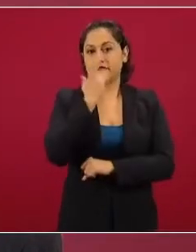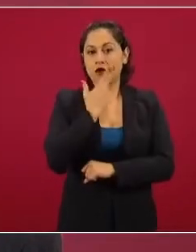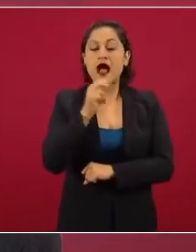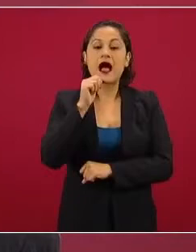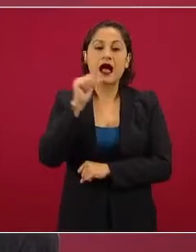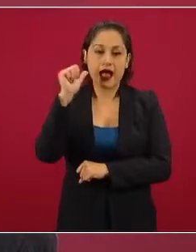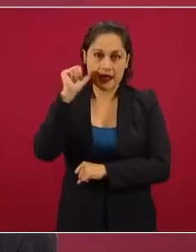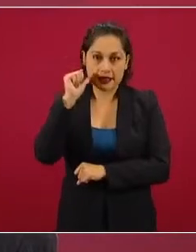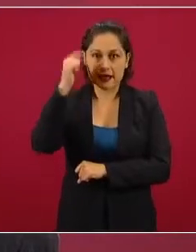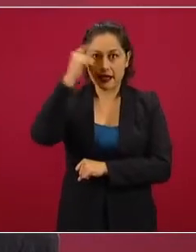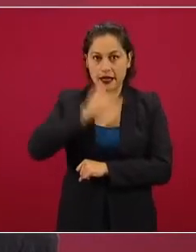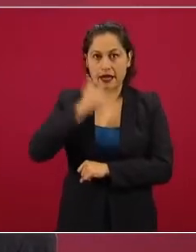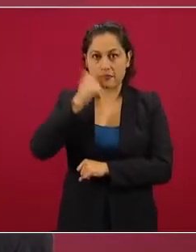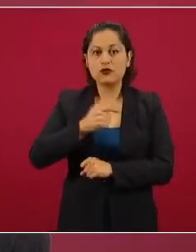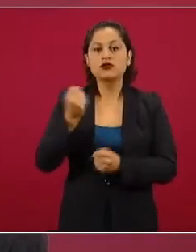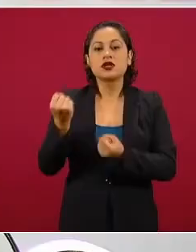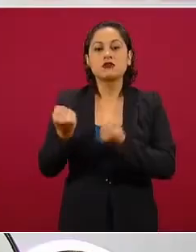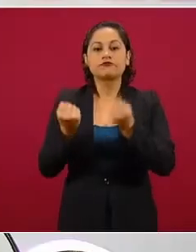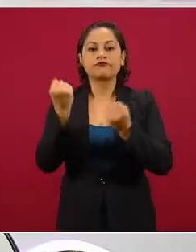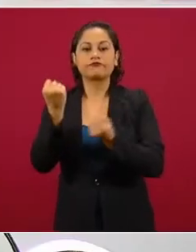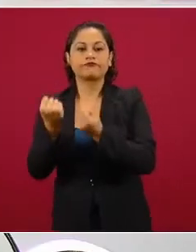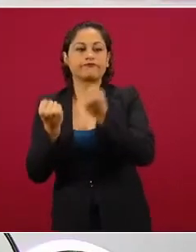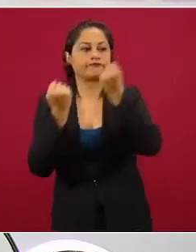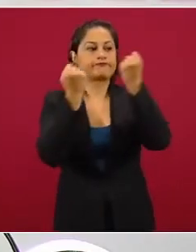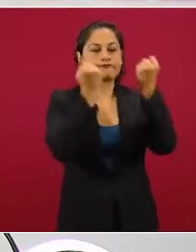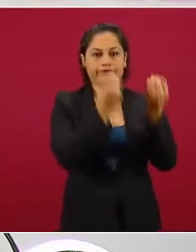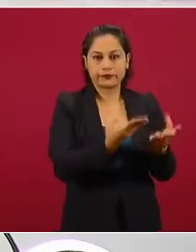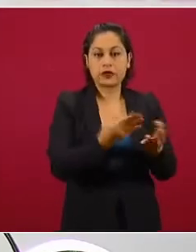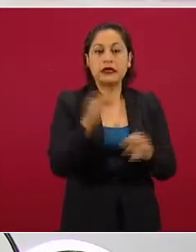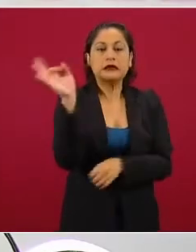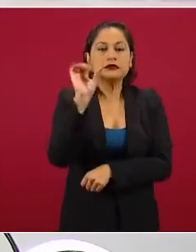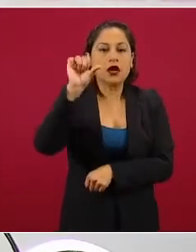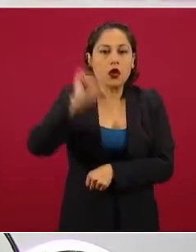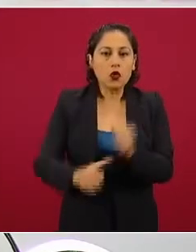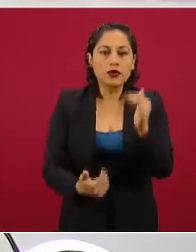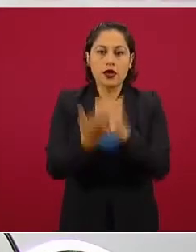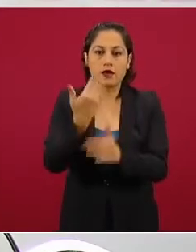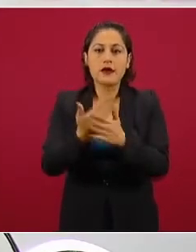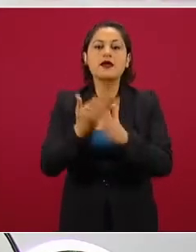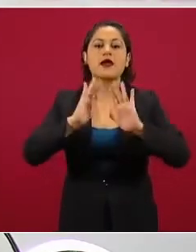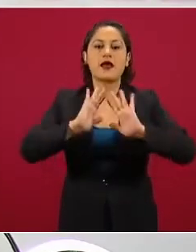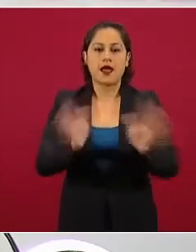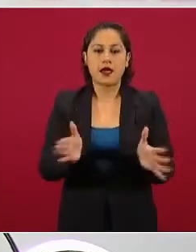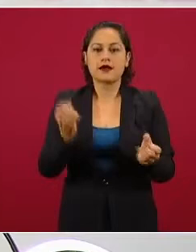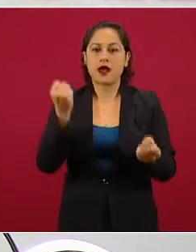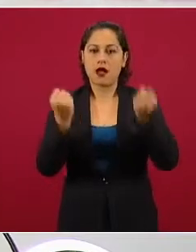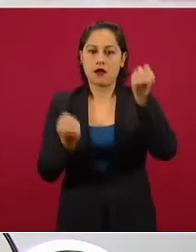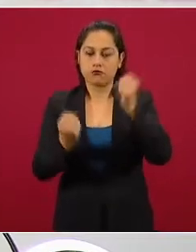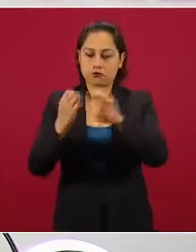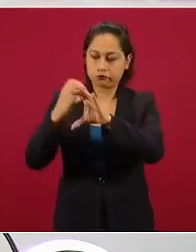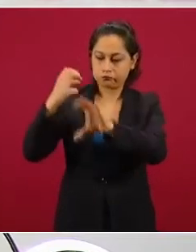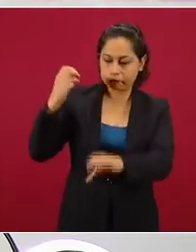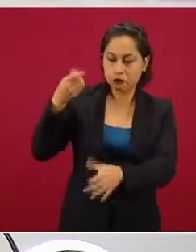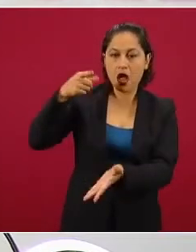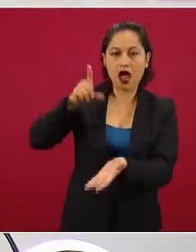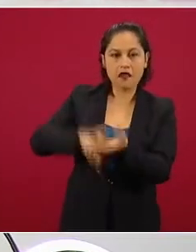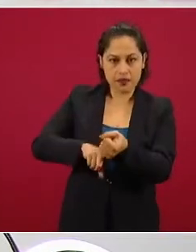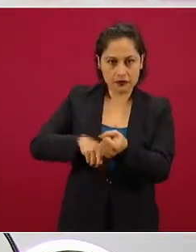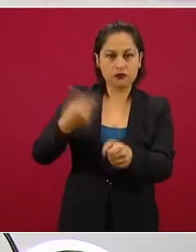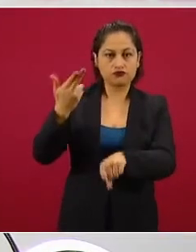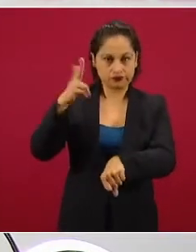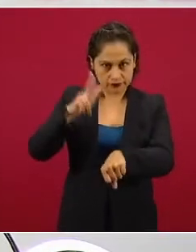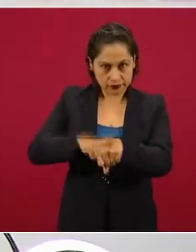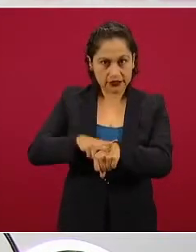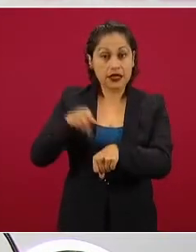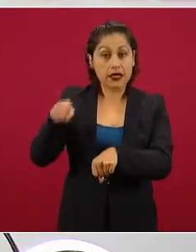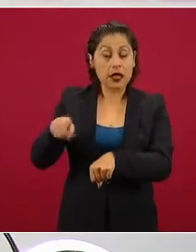tránsito por tierra y seguramente hoy en la mañana ha llegado ya el hospital móvil. Es un hospital móvil completamente equipado que permite